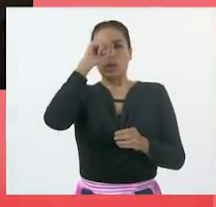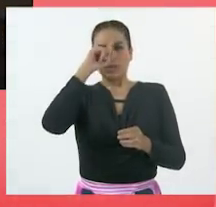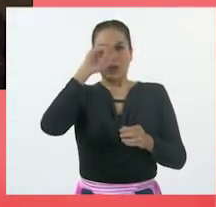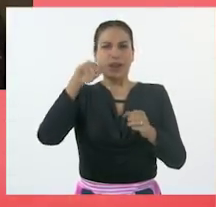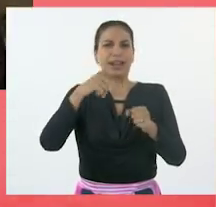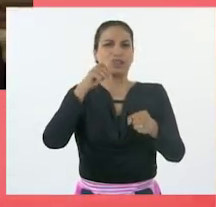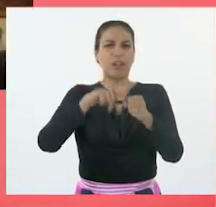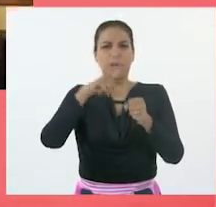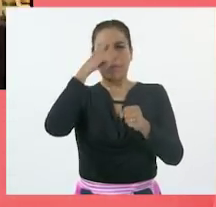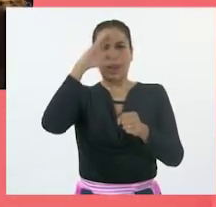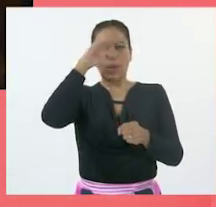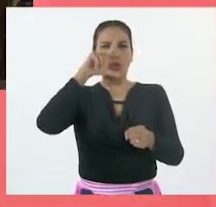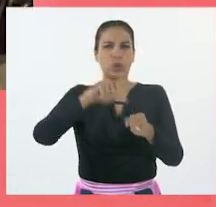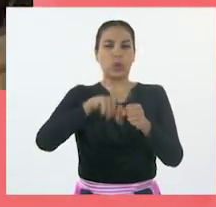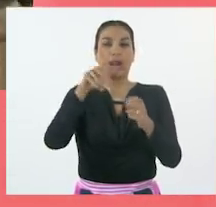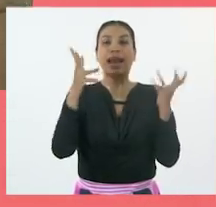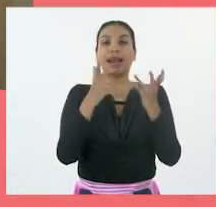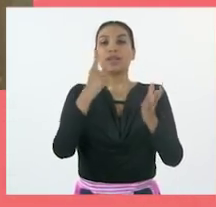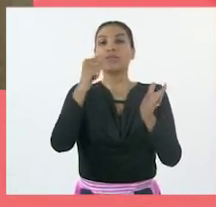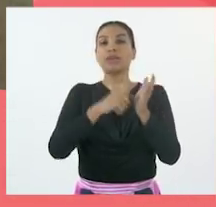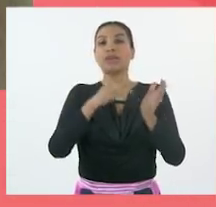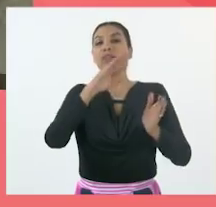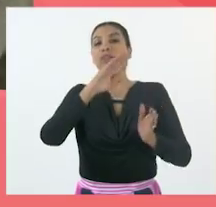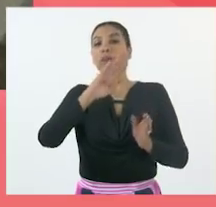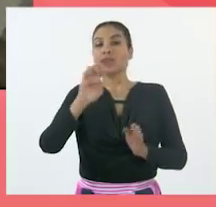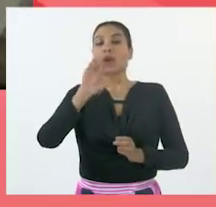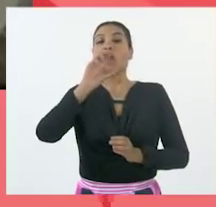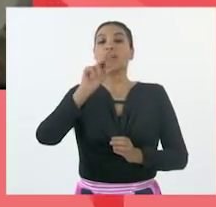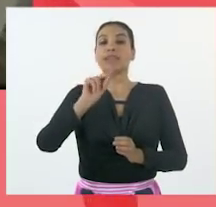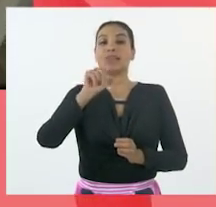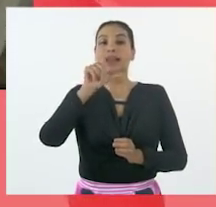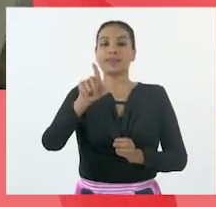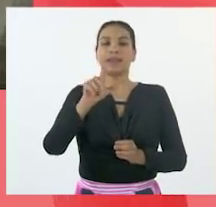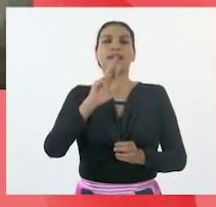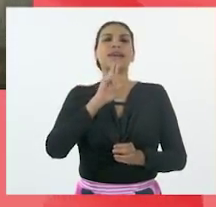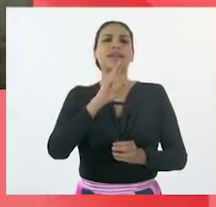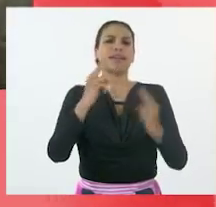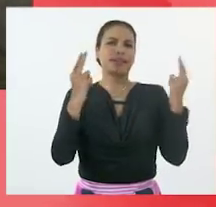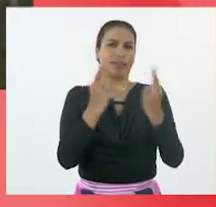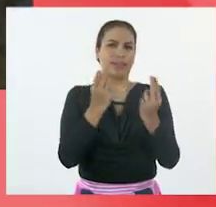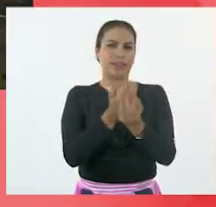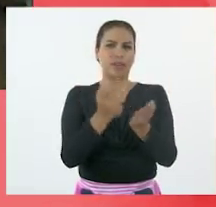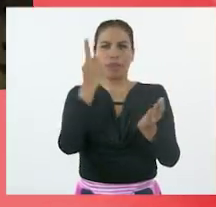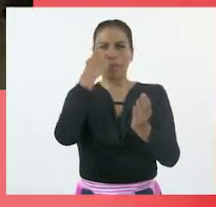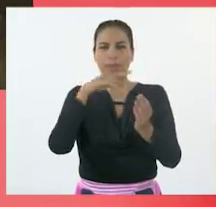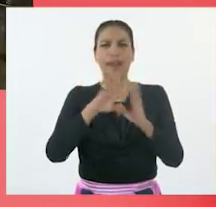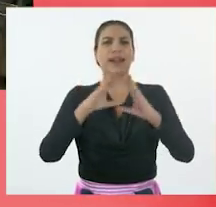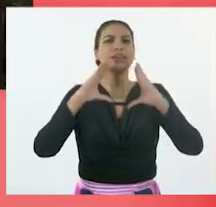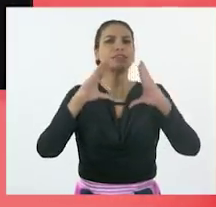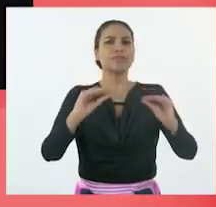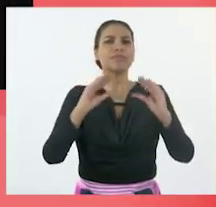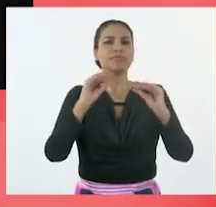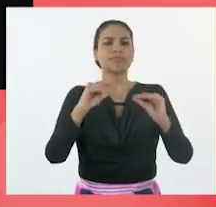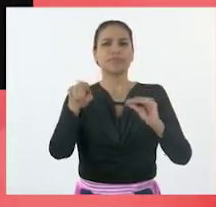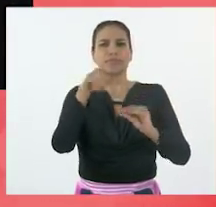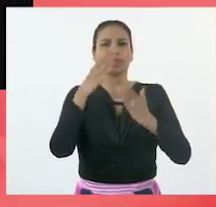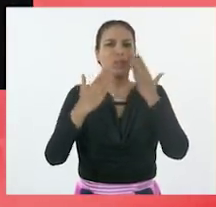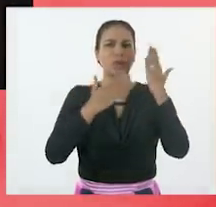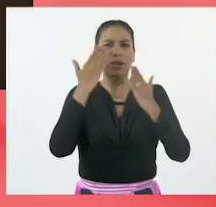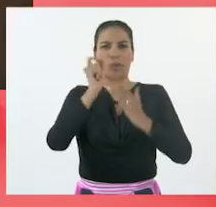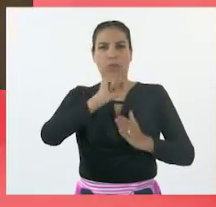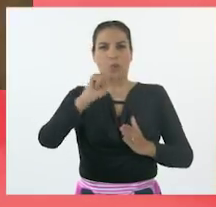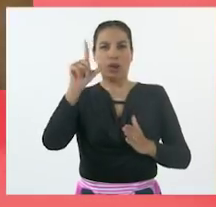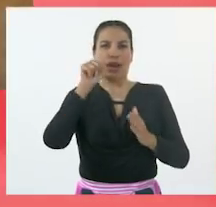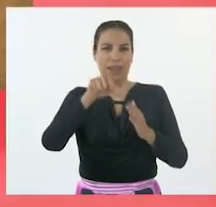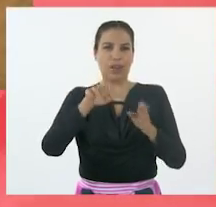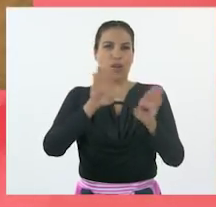Cultura, y fue creada en 1987 como respuesta a las necesidades de formación académica y profesionalización